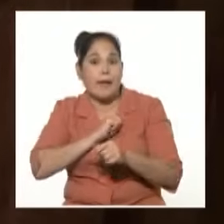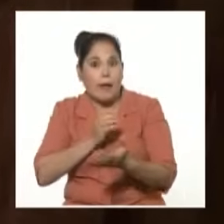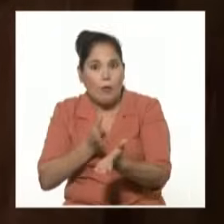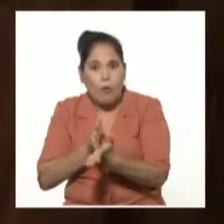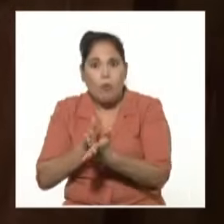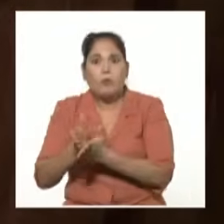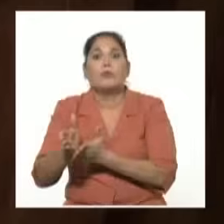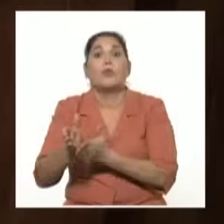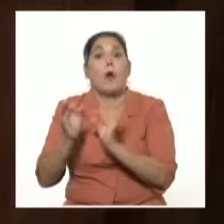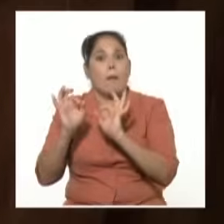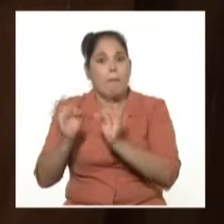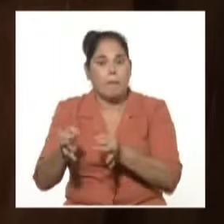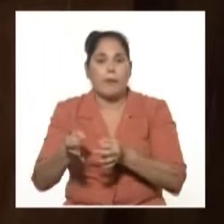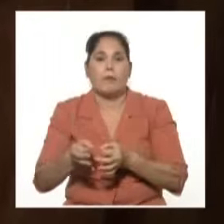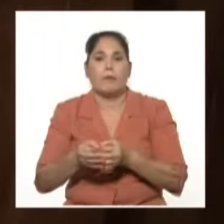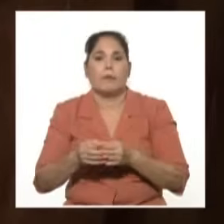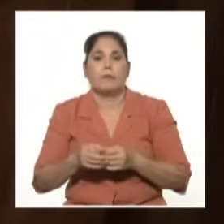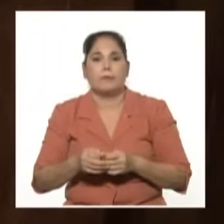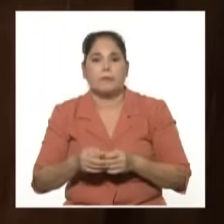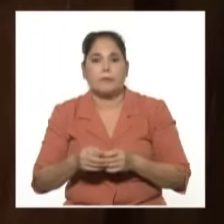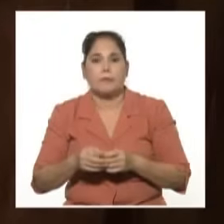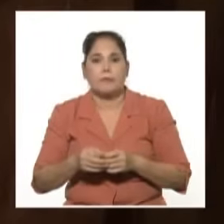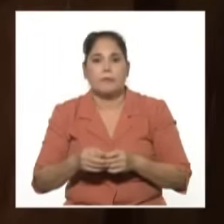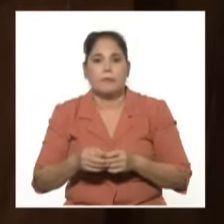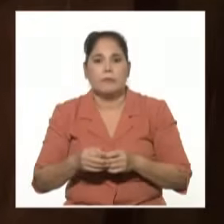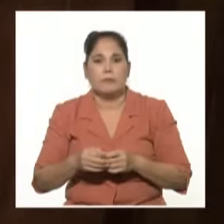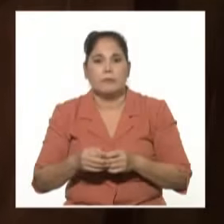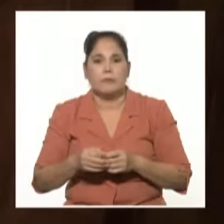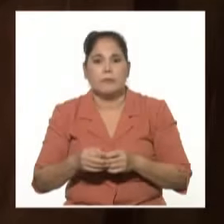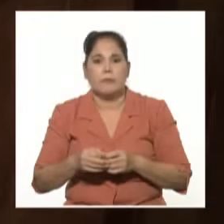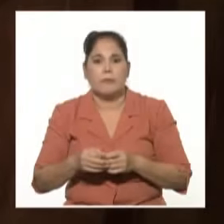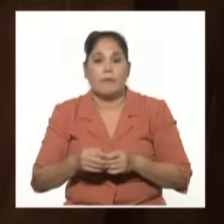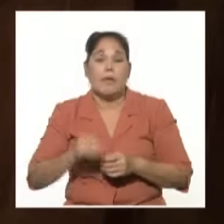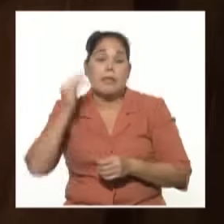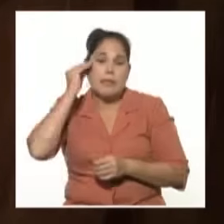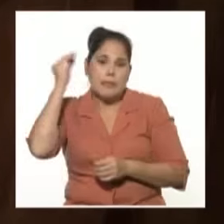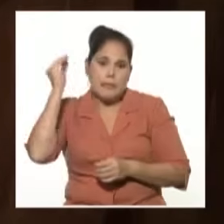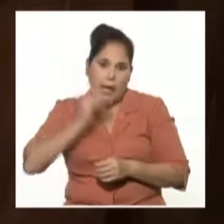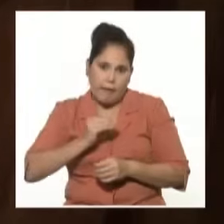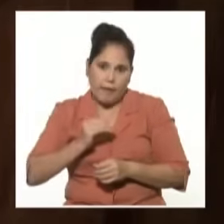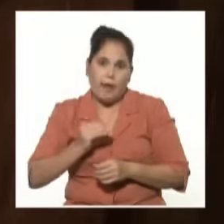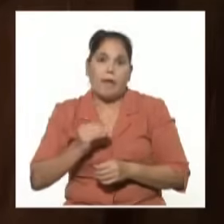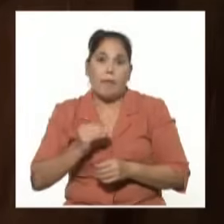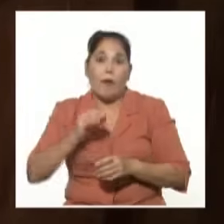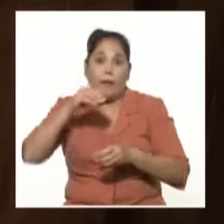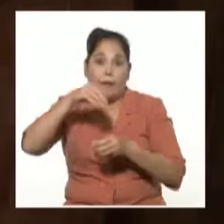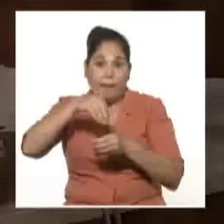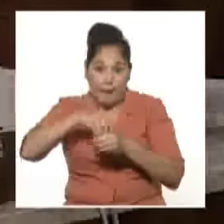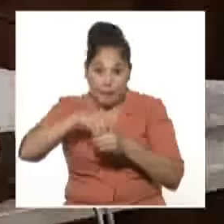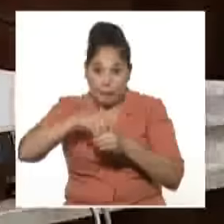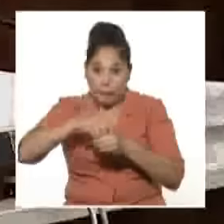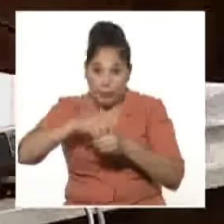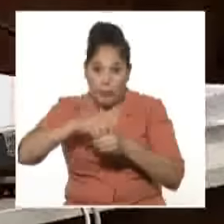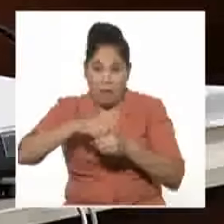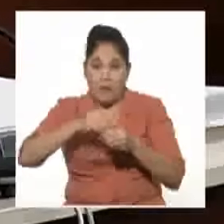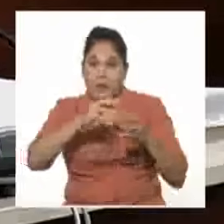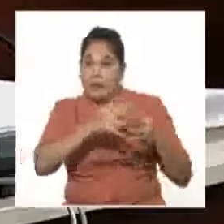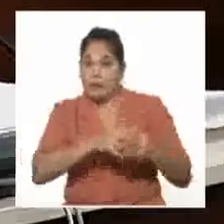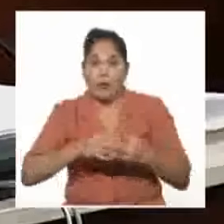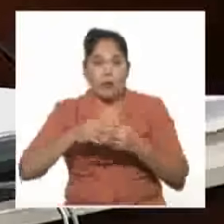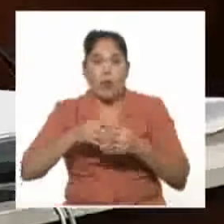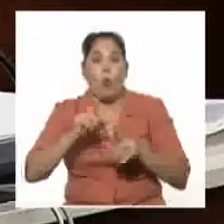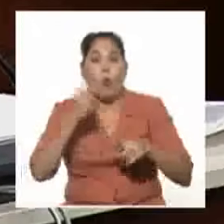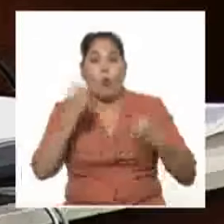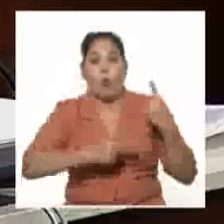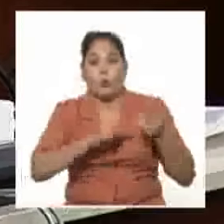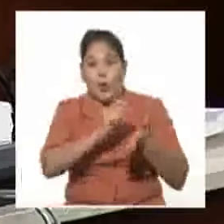como traspatio de sus fechorías. Pese a las numerosas manifestaciones dentro y fuera de su país contra los planes de guerra